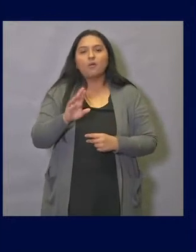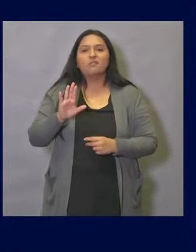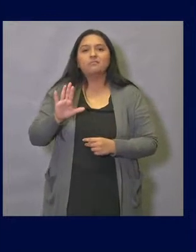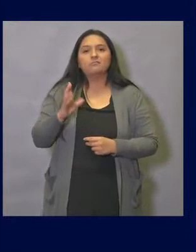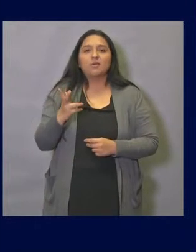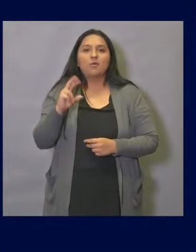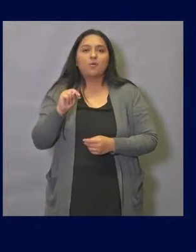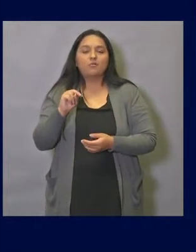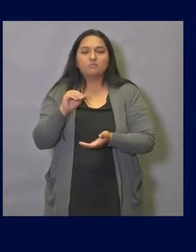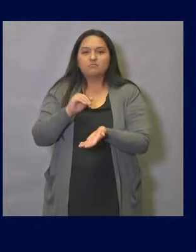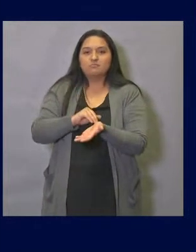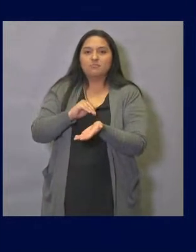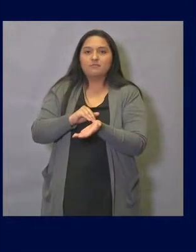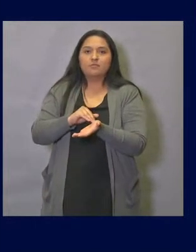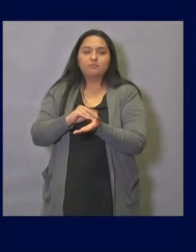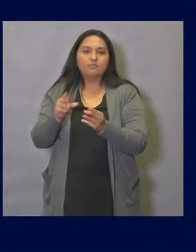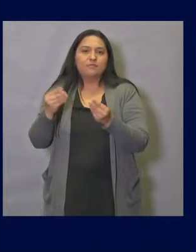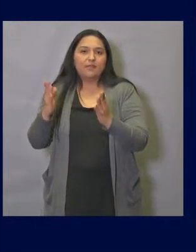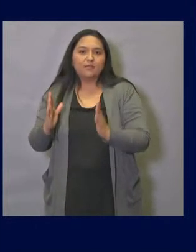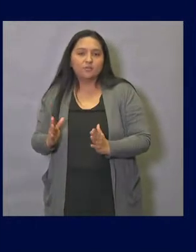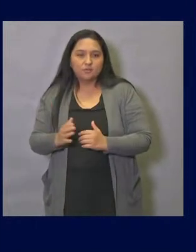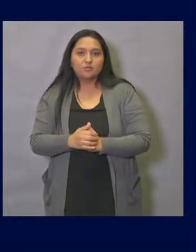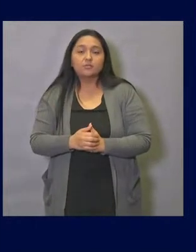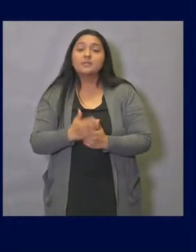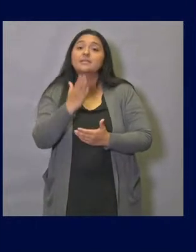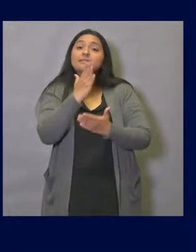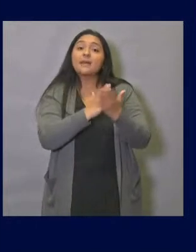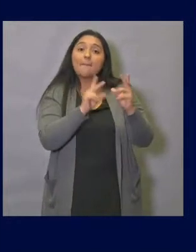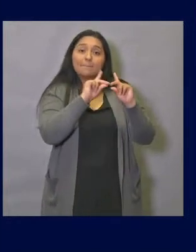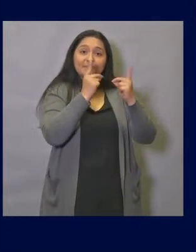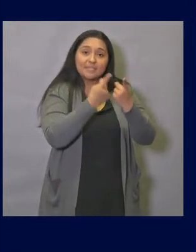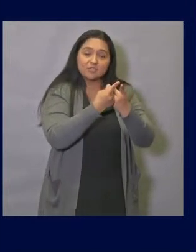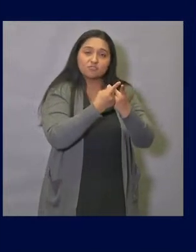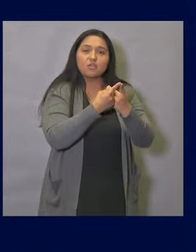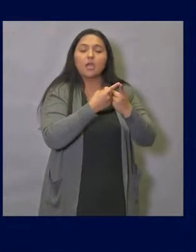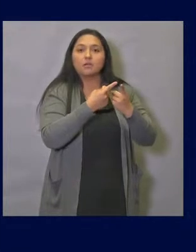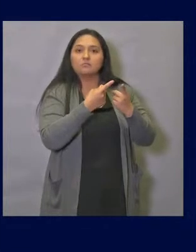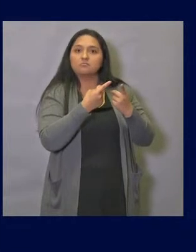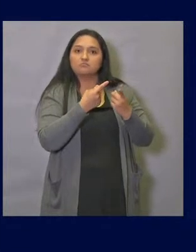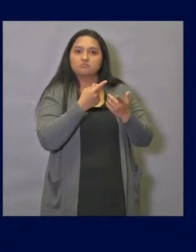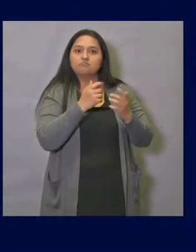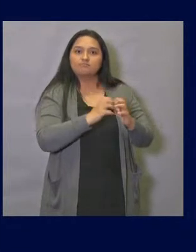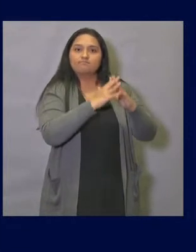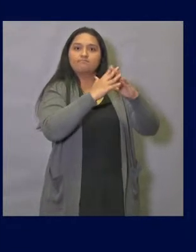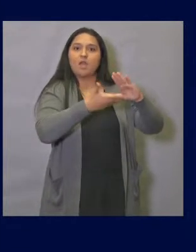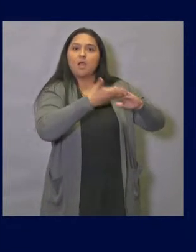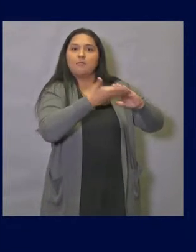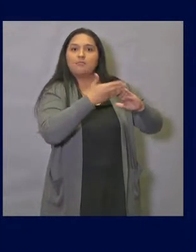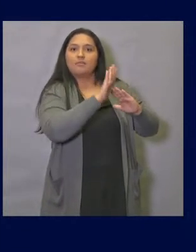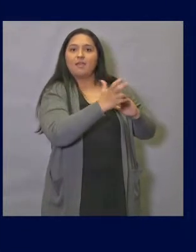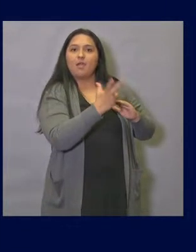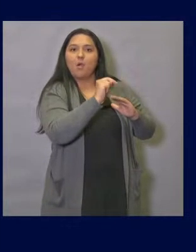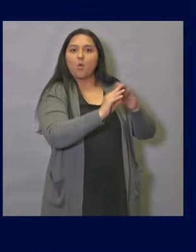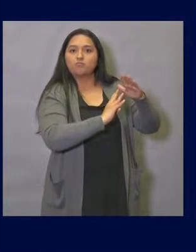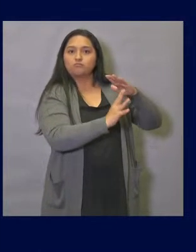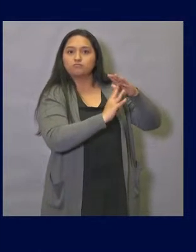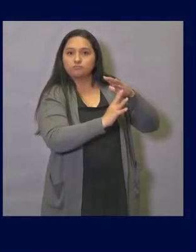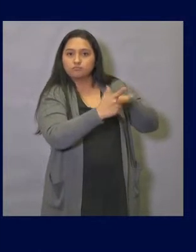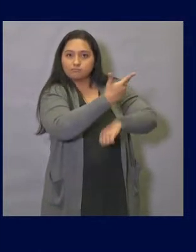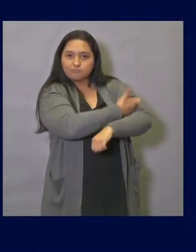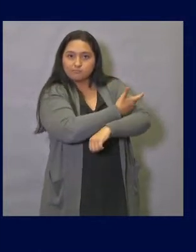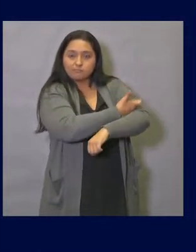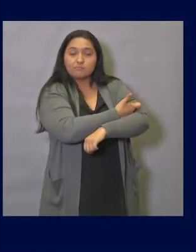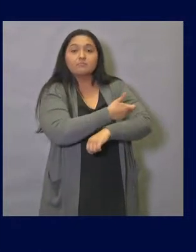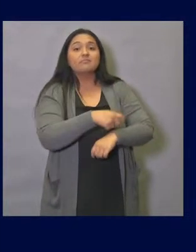médica. Algunos distritos escolares pueden estar operando su propio módulo y los distritos escolares que no operan